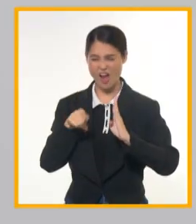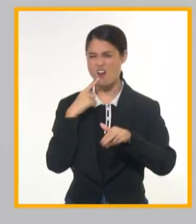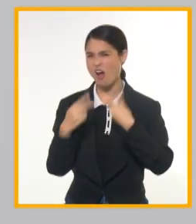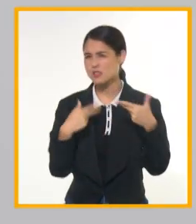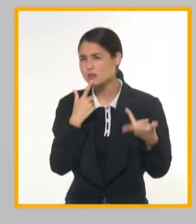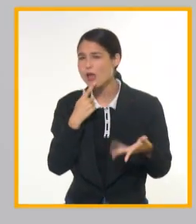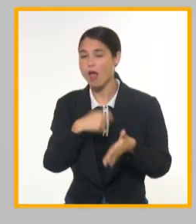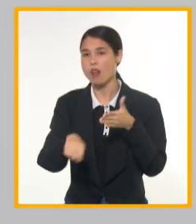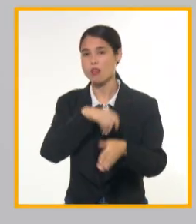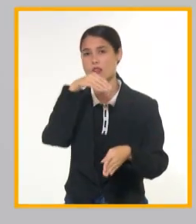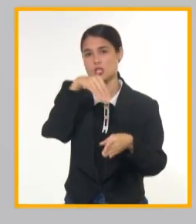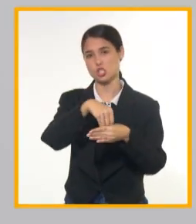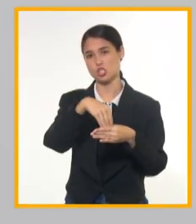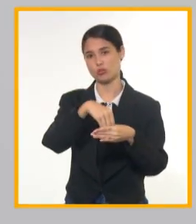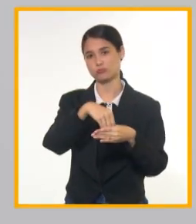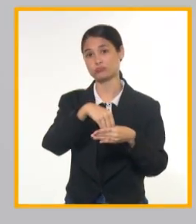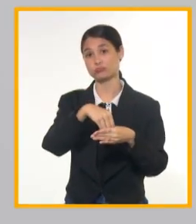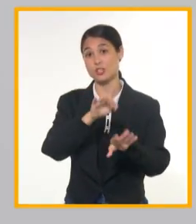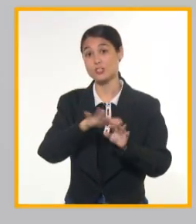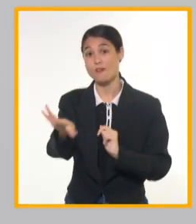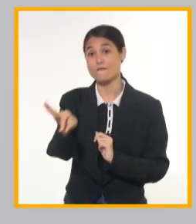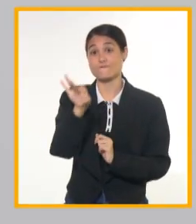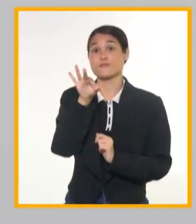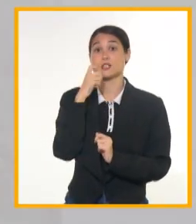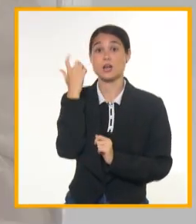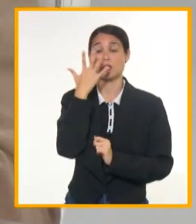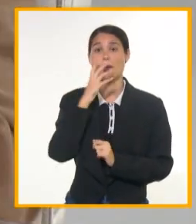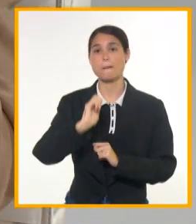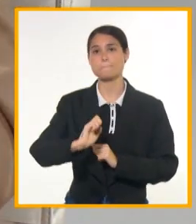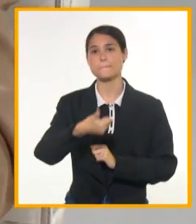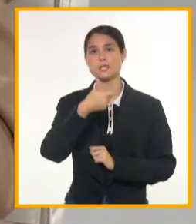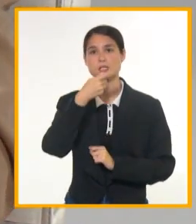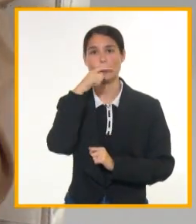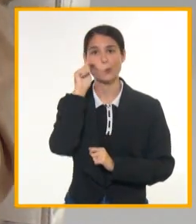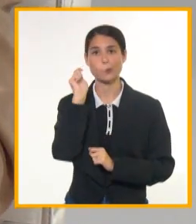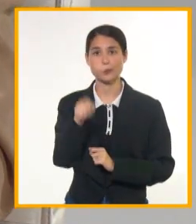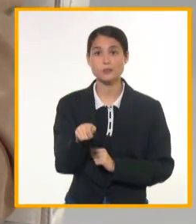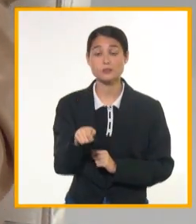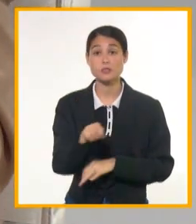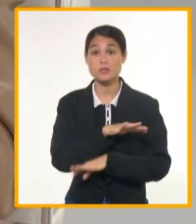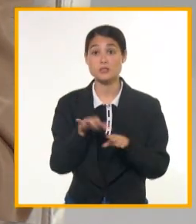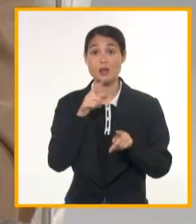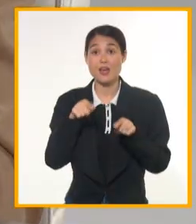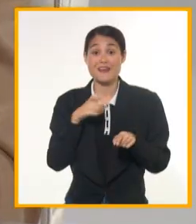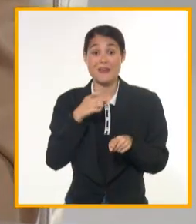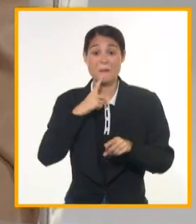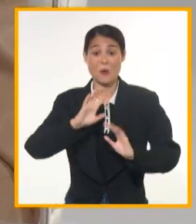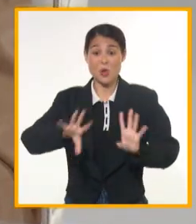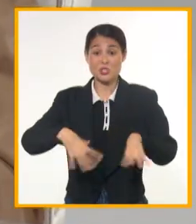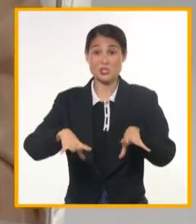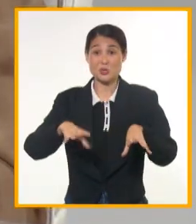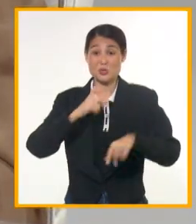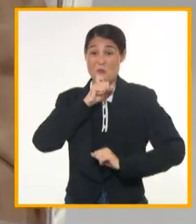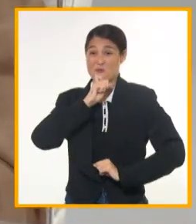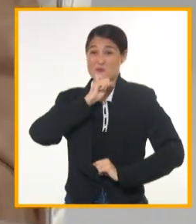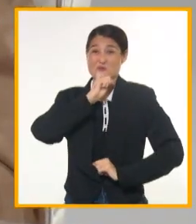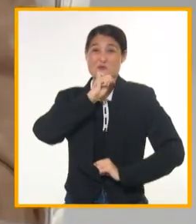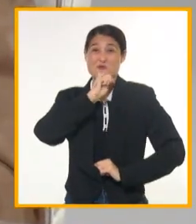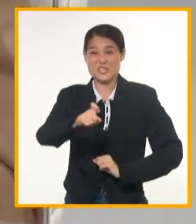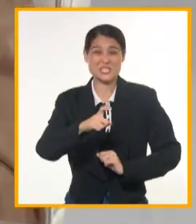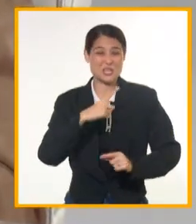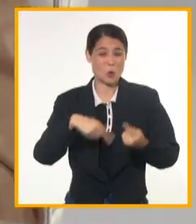2014. Incluso si las elecciones fueron en medio de toda una sangrienta represión contra la